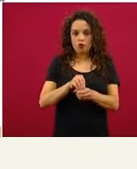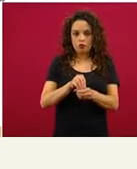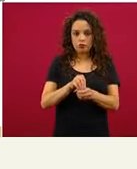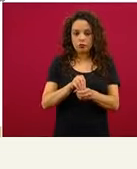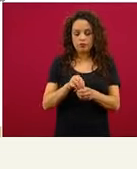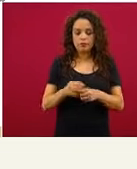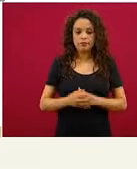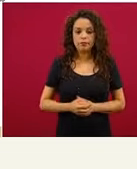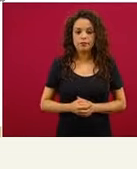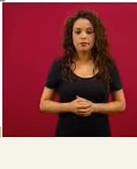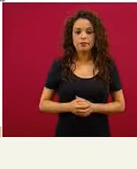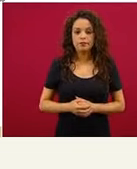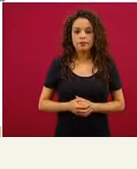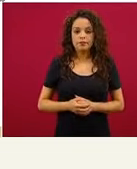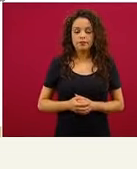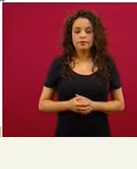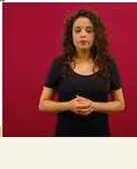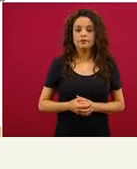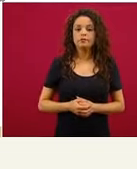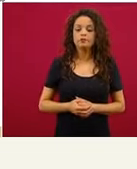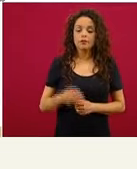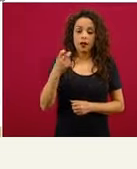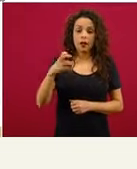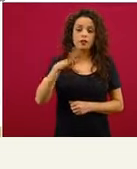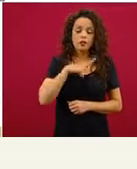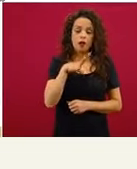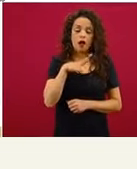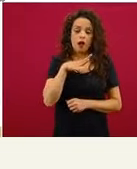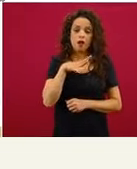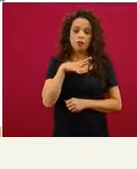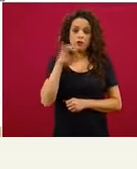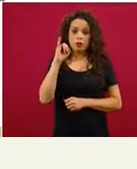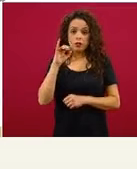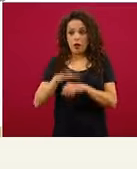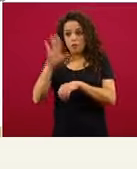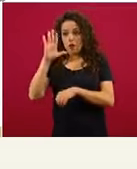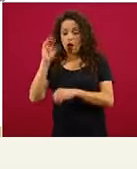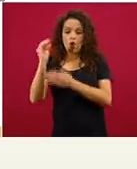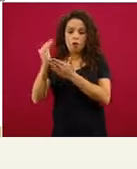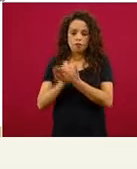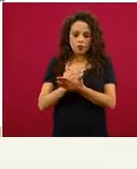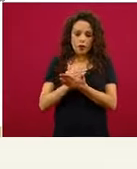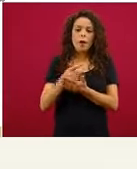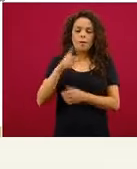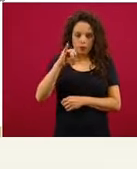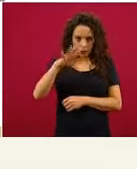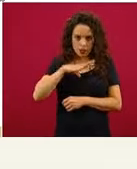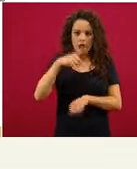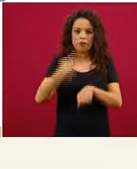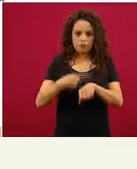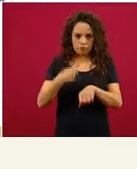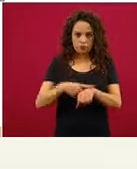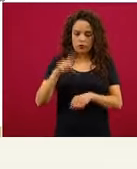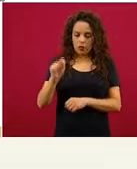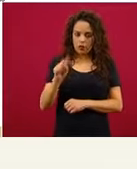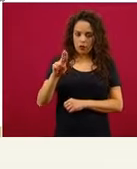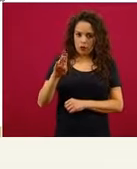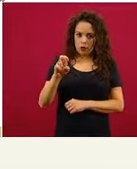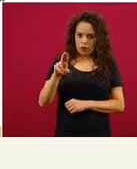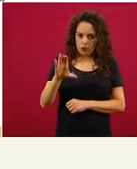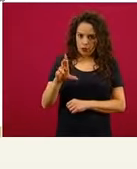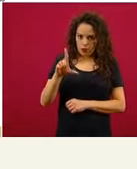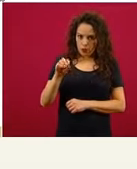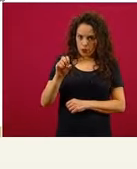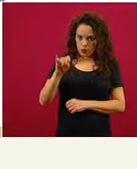todos los estados de la República tienen en mayor o menor medida casos de tuberculosis. Entonces, si yo soy mexicano,